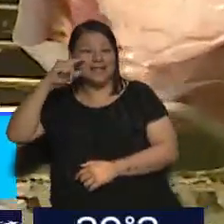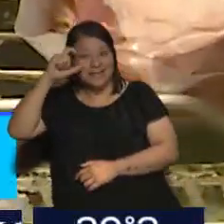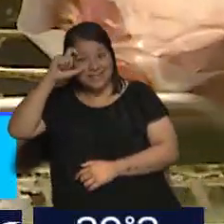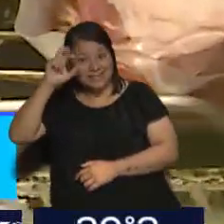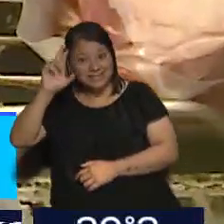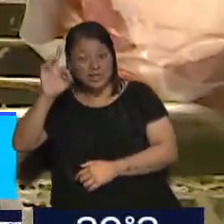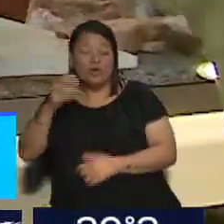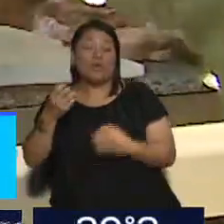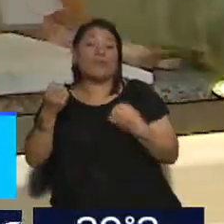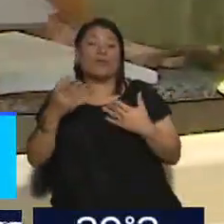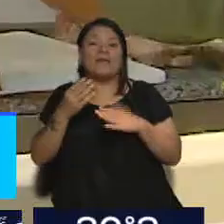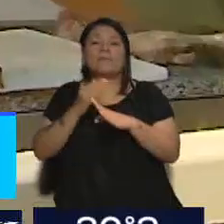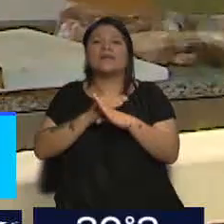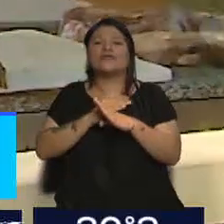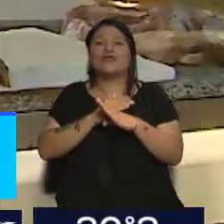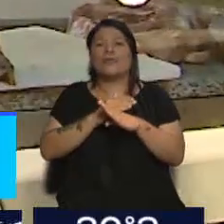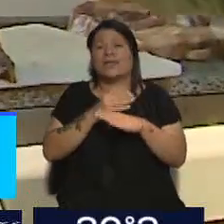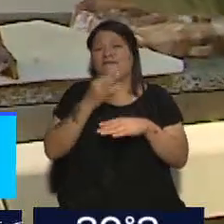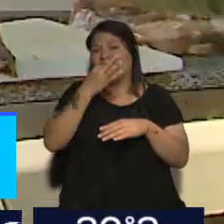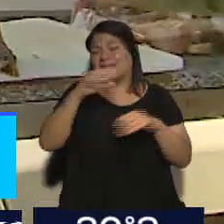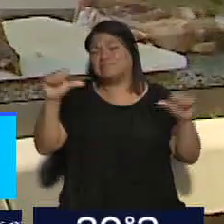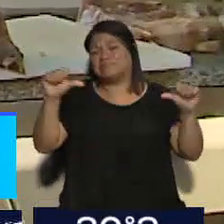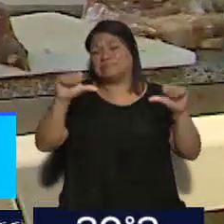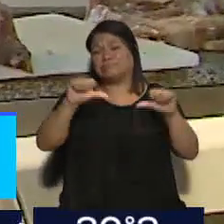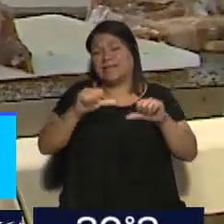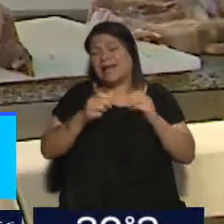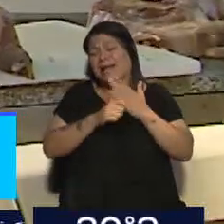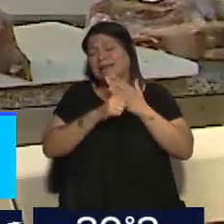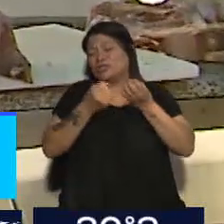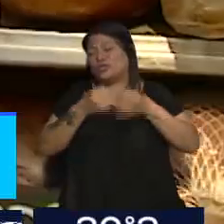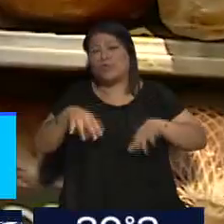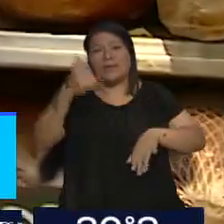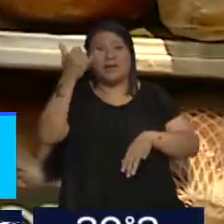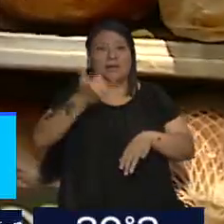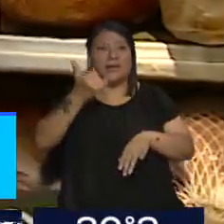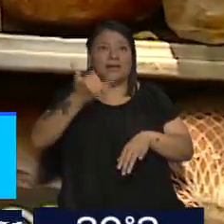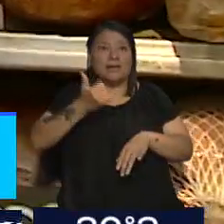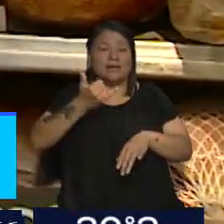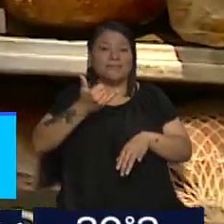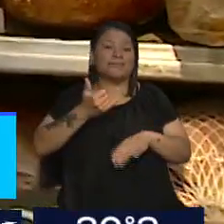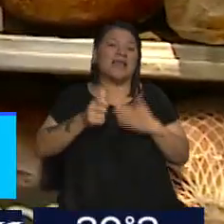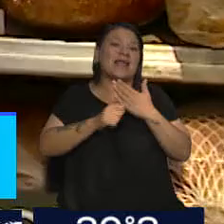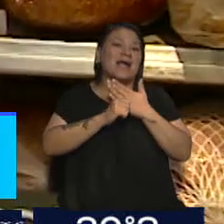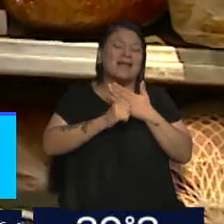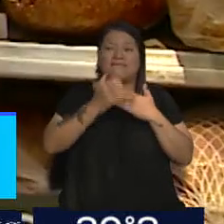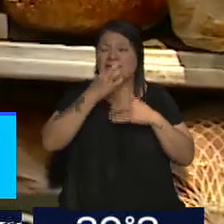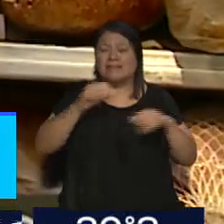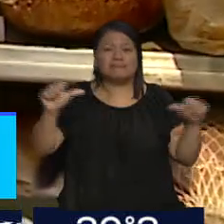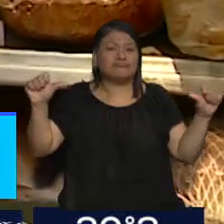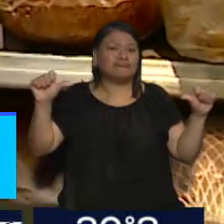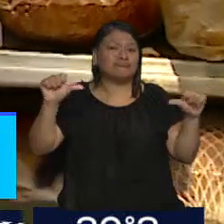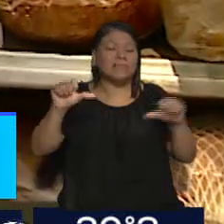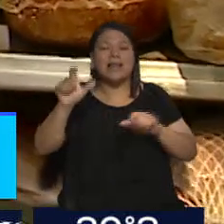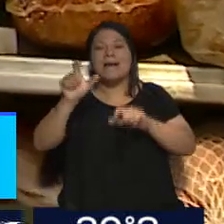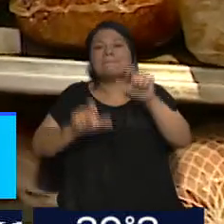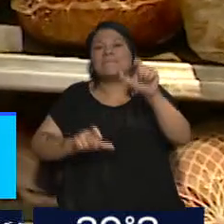el sobrestock que hay en los mostradores. Bajó en forma significativa la venta en la carne. La gente va